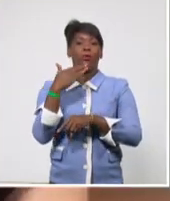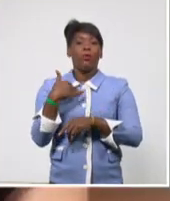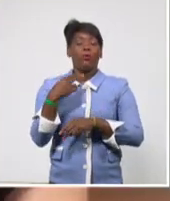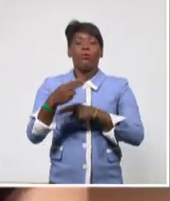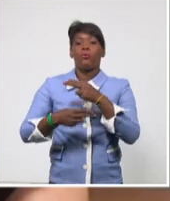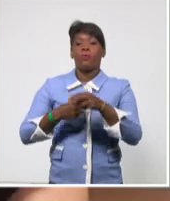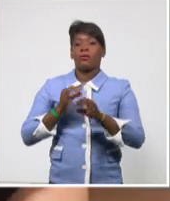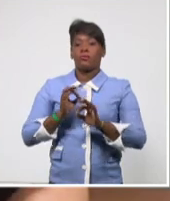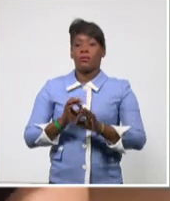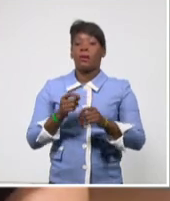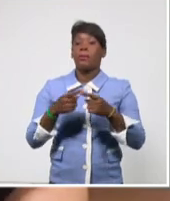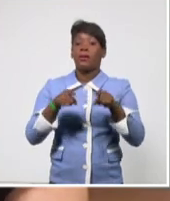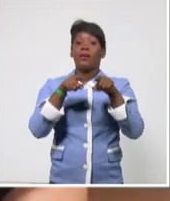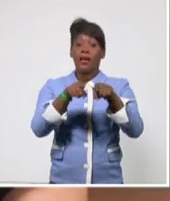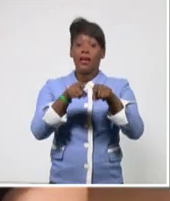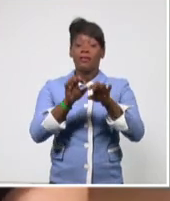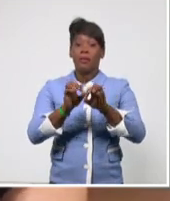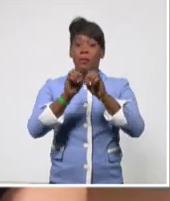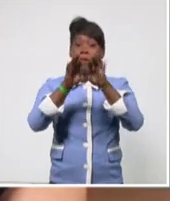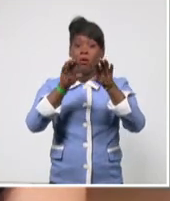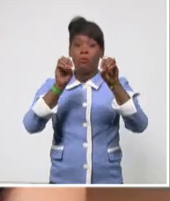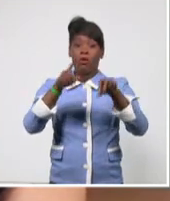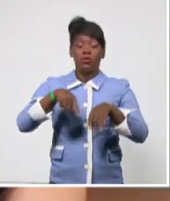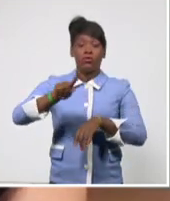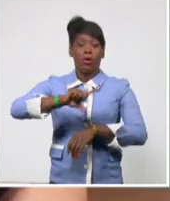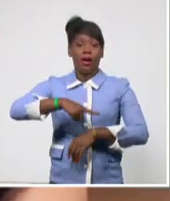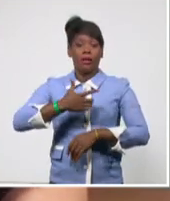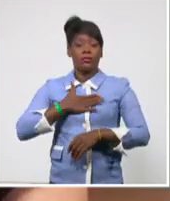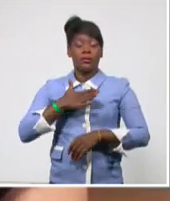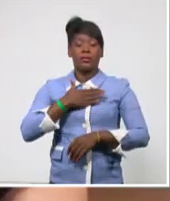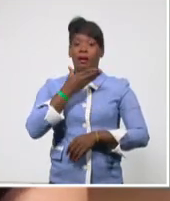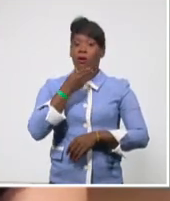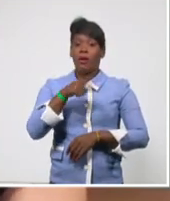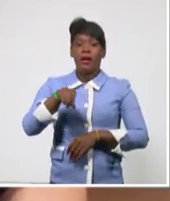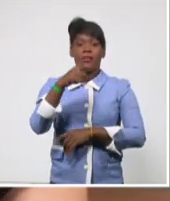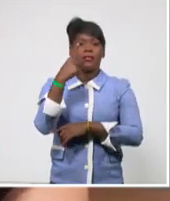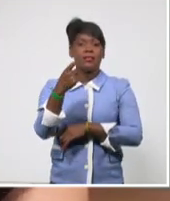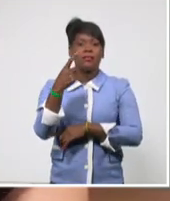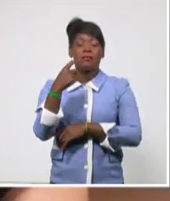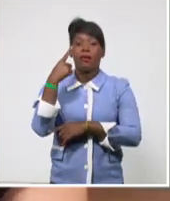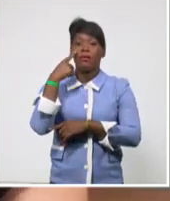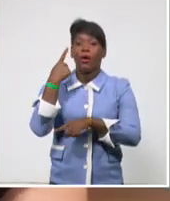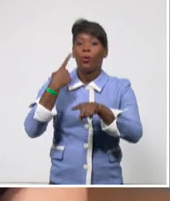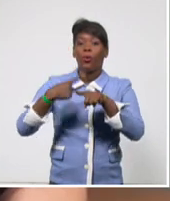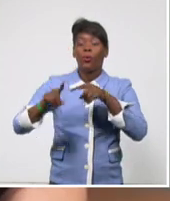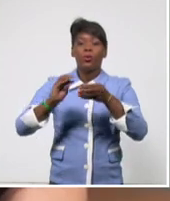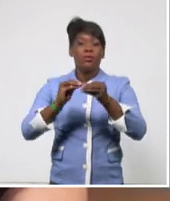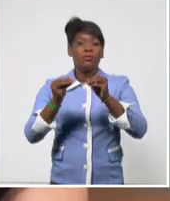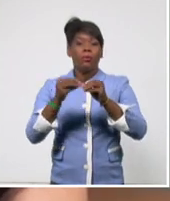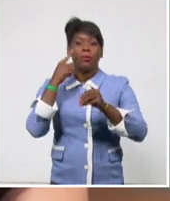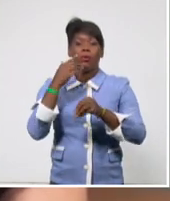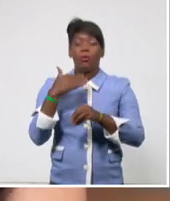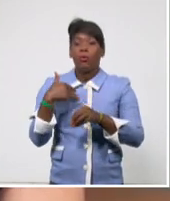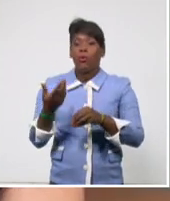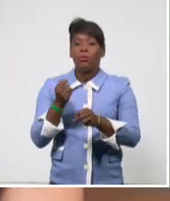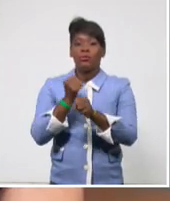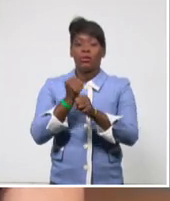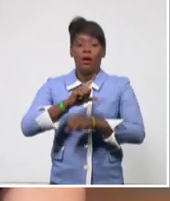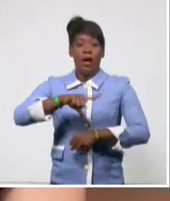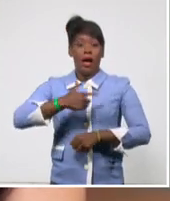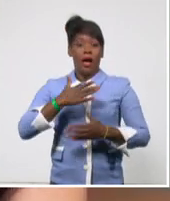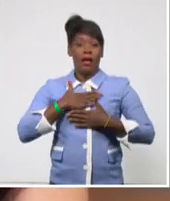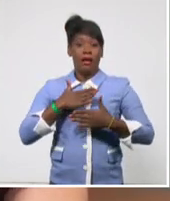de promoción, sobre todo en términos de artistas jóvenes que necesitan que tengan una visualidad tanto en su contexto nacional, en el